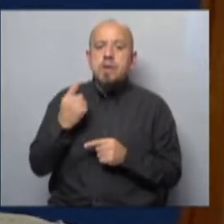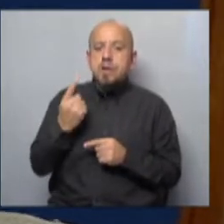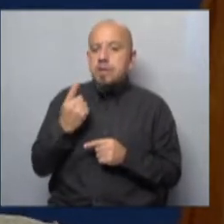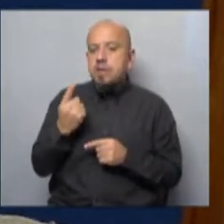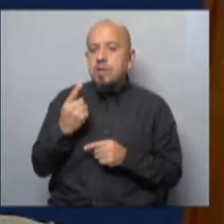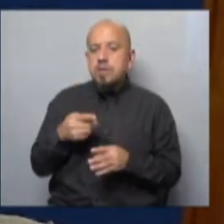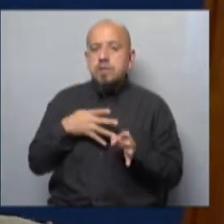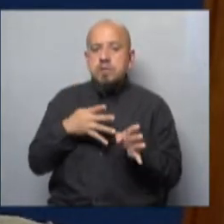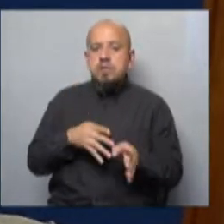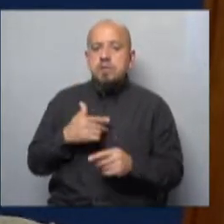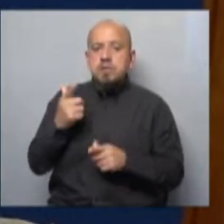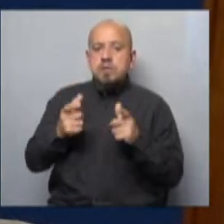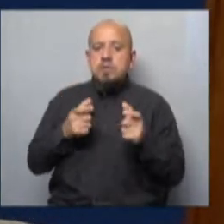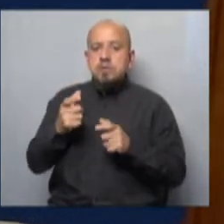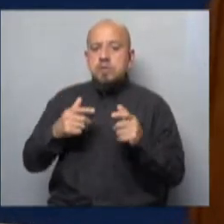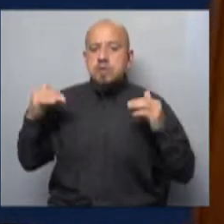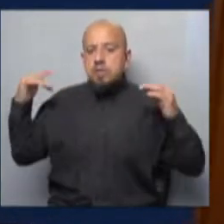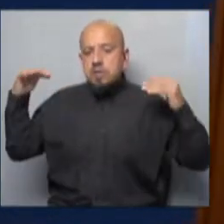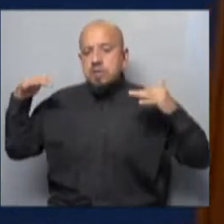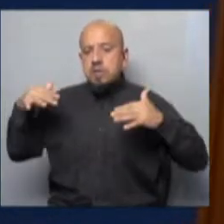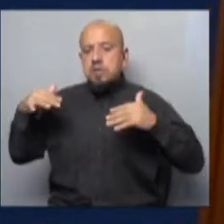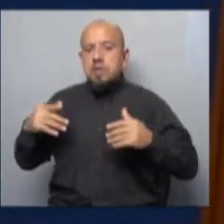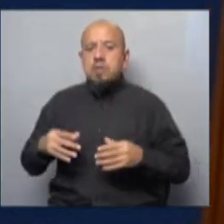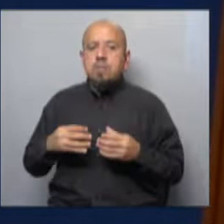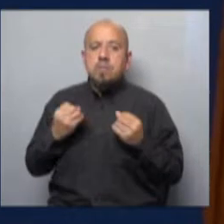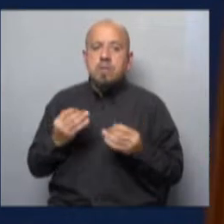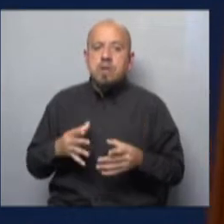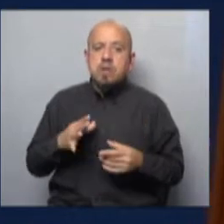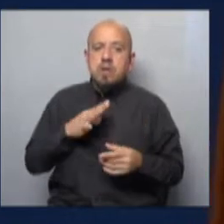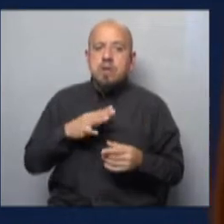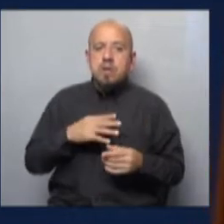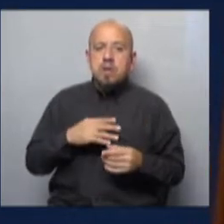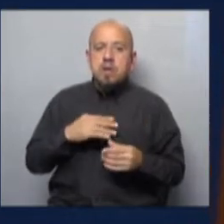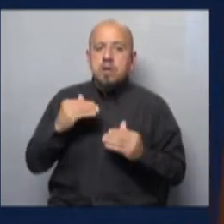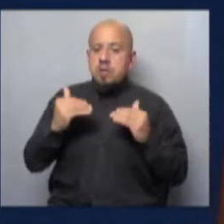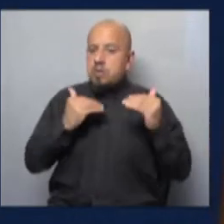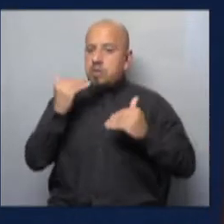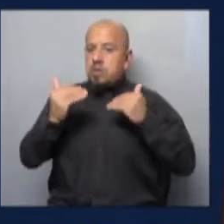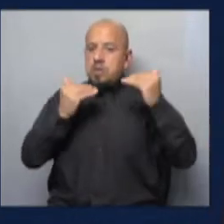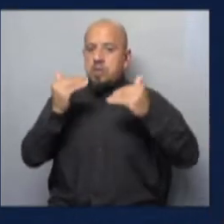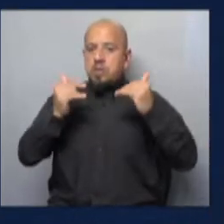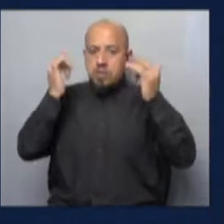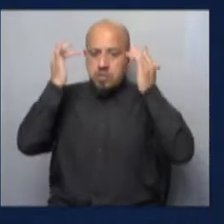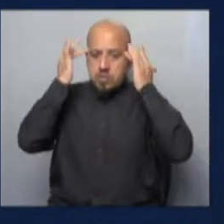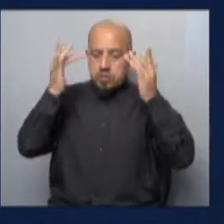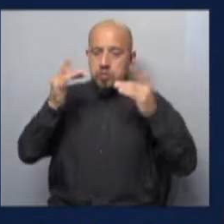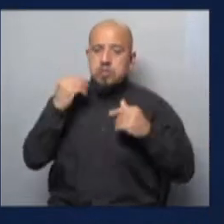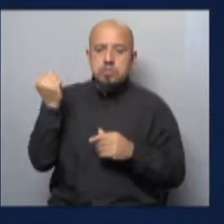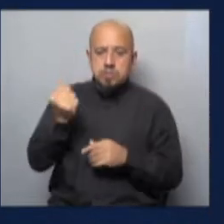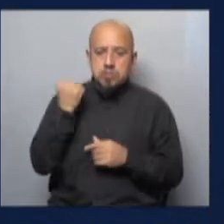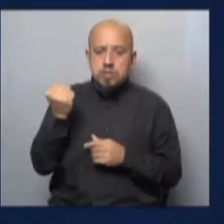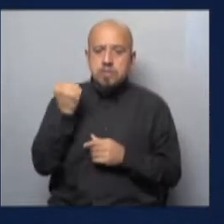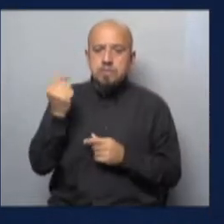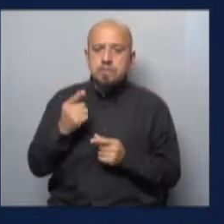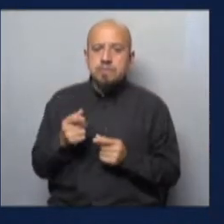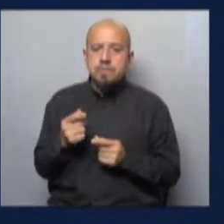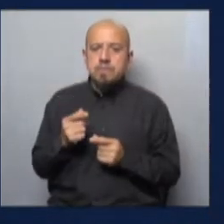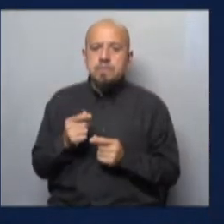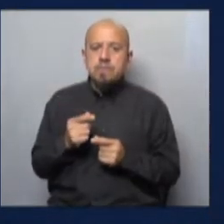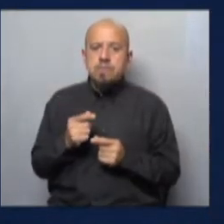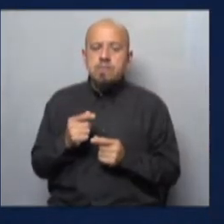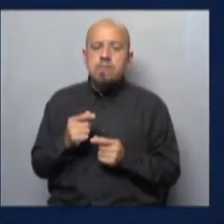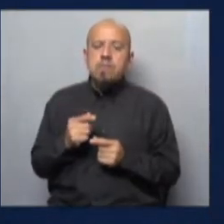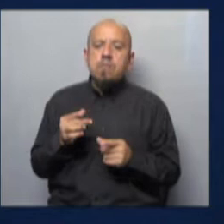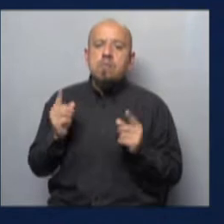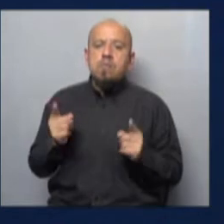en uruguay para la población migrante porque como decía tienen un nivel educativo considerable no además